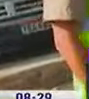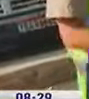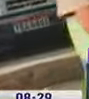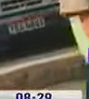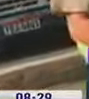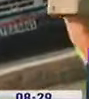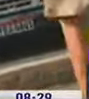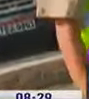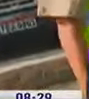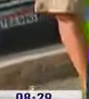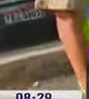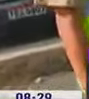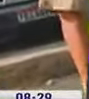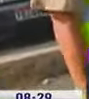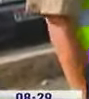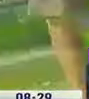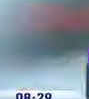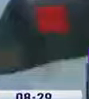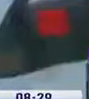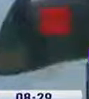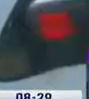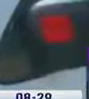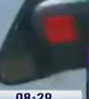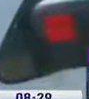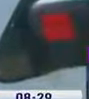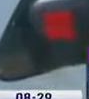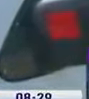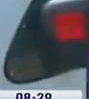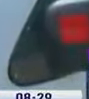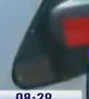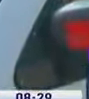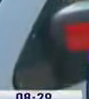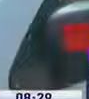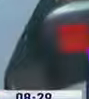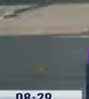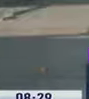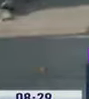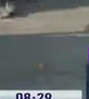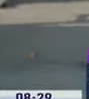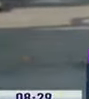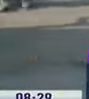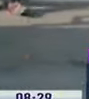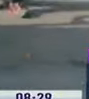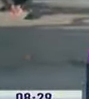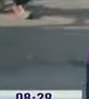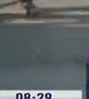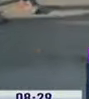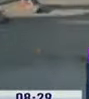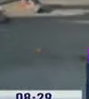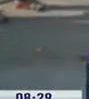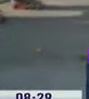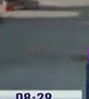cargando. ¡Relajo! No, no sé. ¿Está cómodo? Sí. En la vereda.